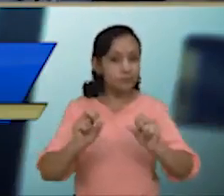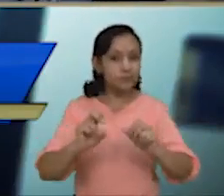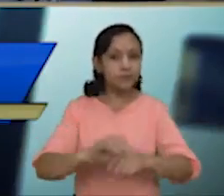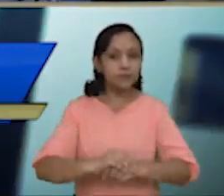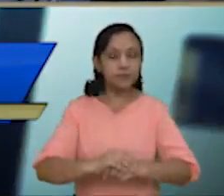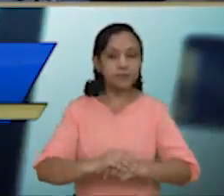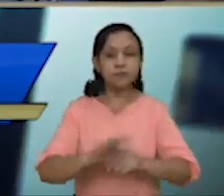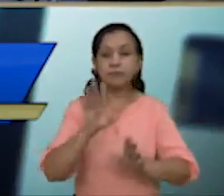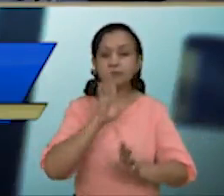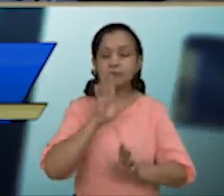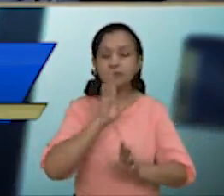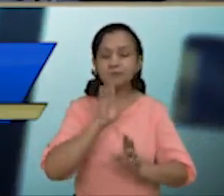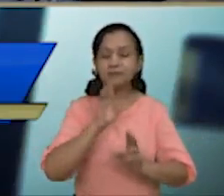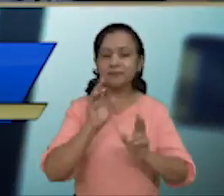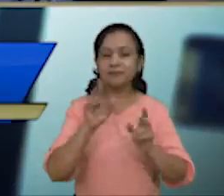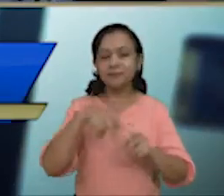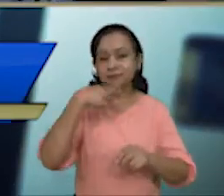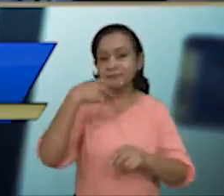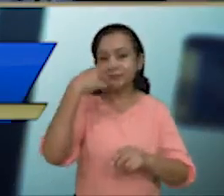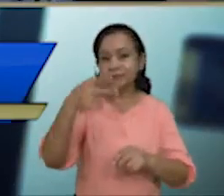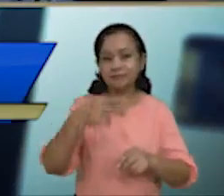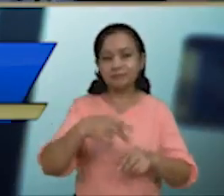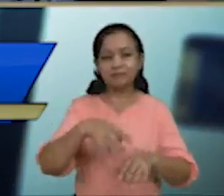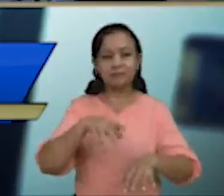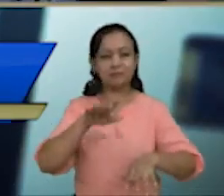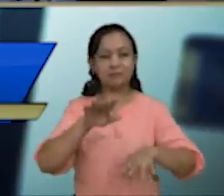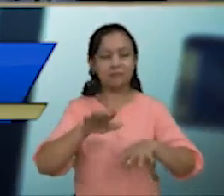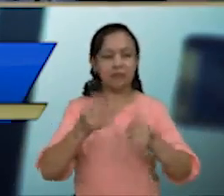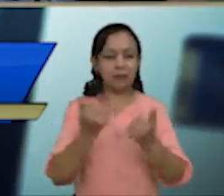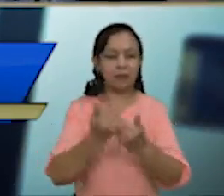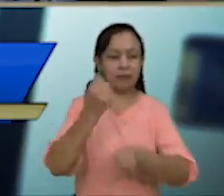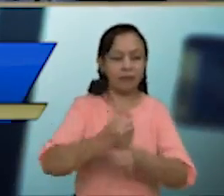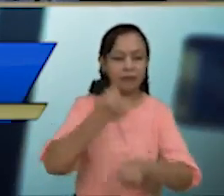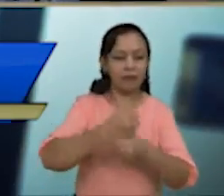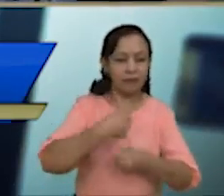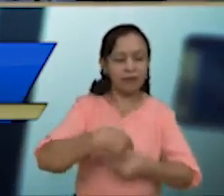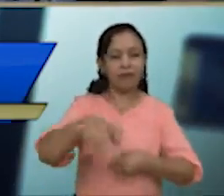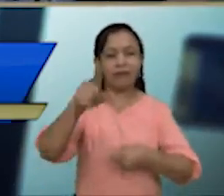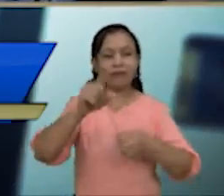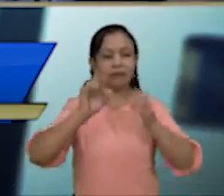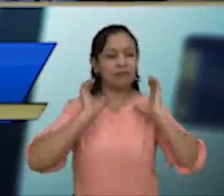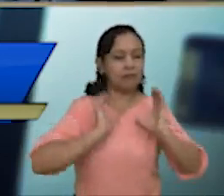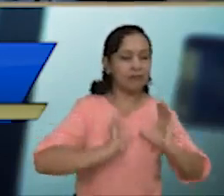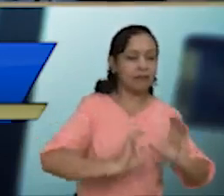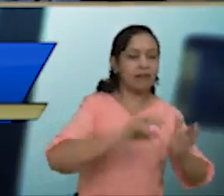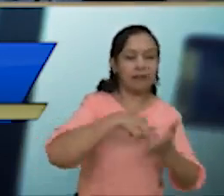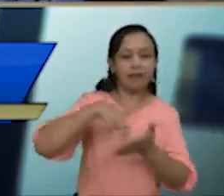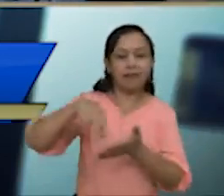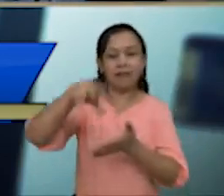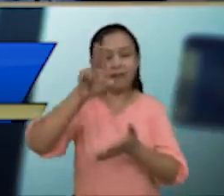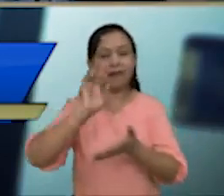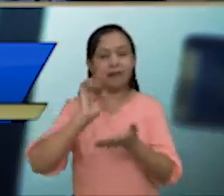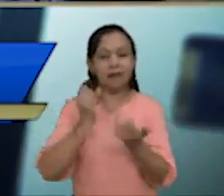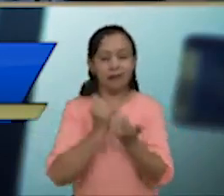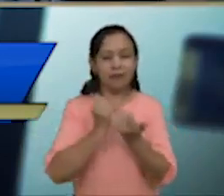un vocabulario muy particular, chancletear, andar en las calles, hay gente que dice andamos